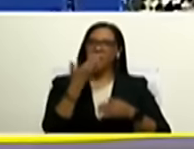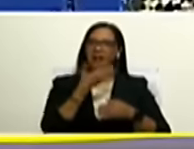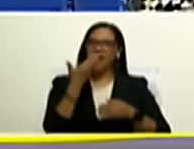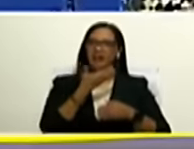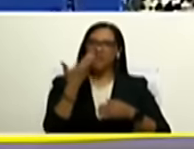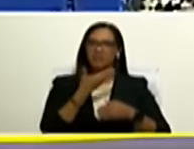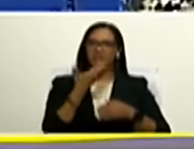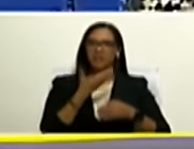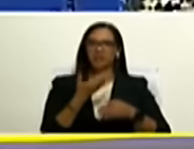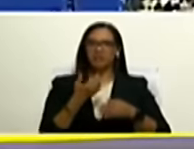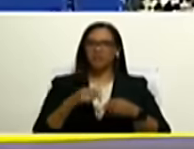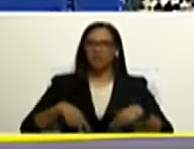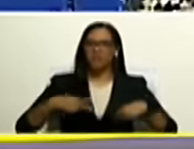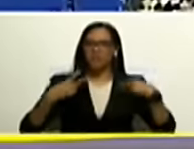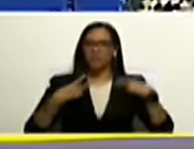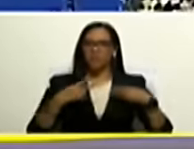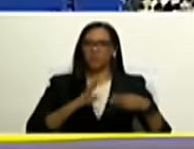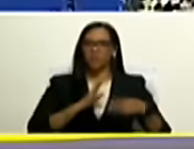biográfica